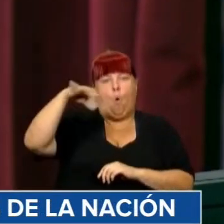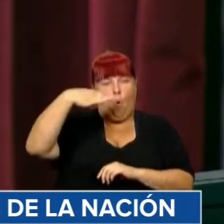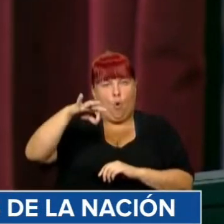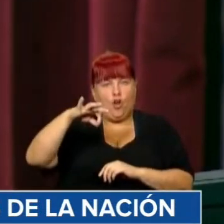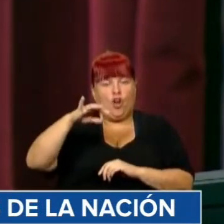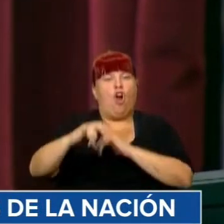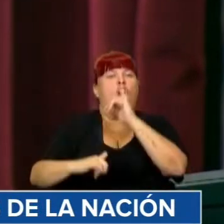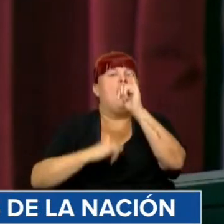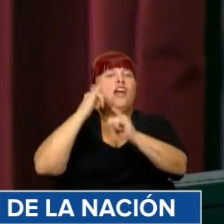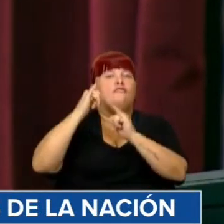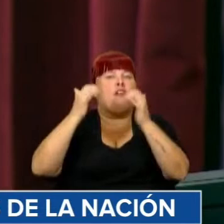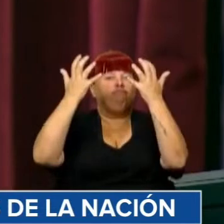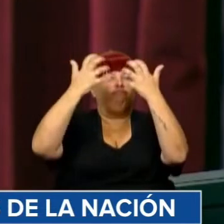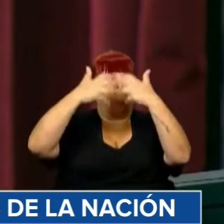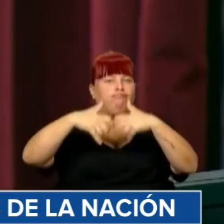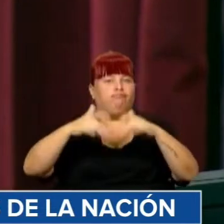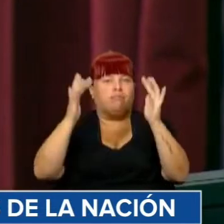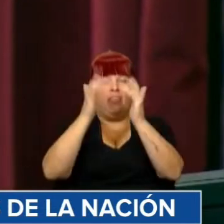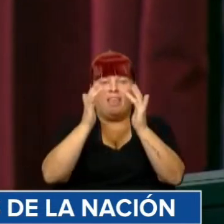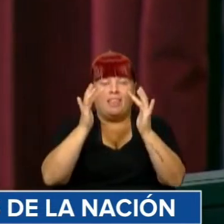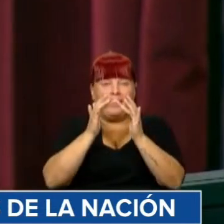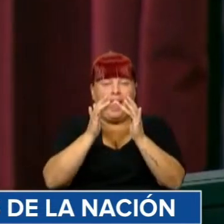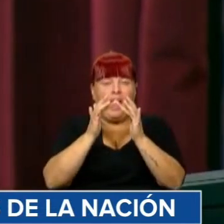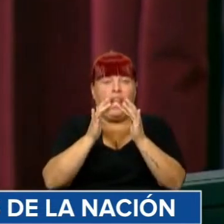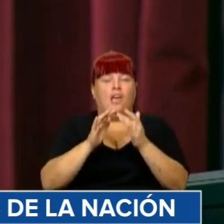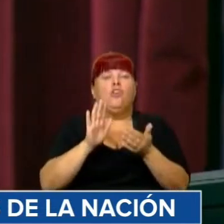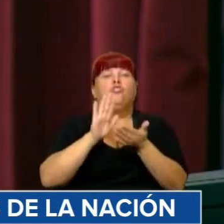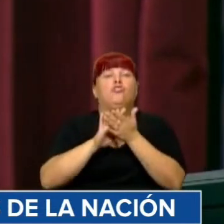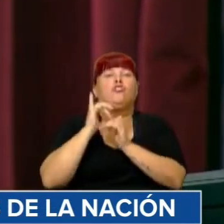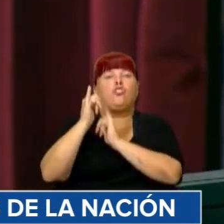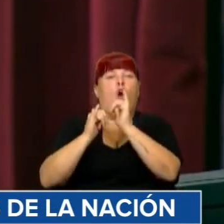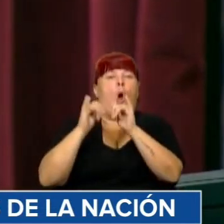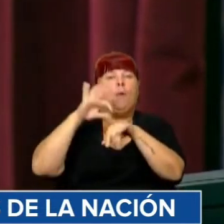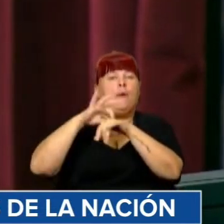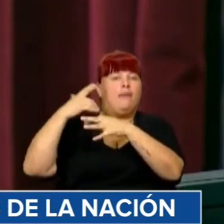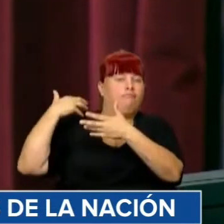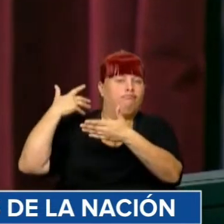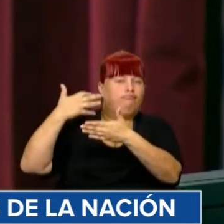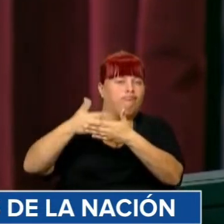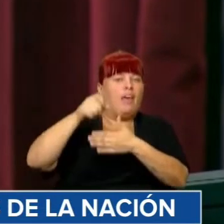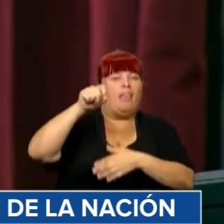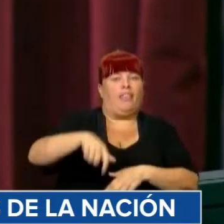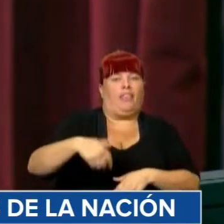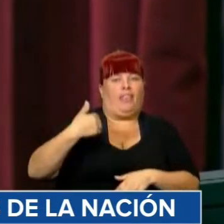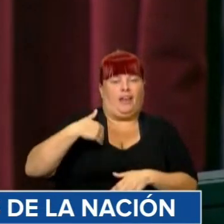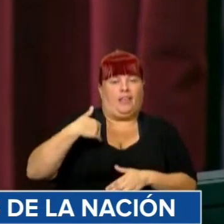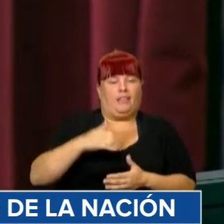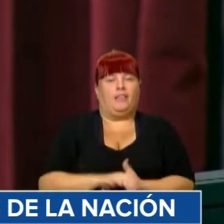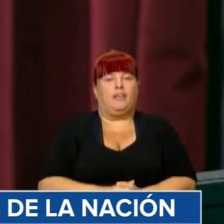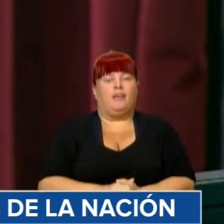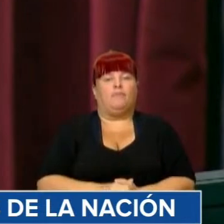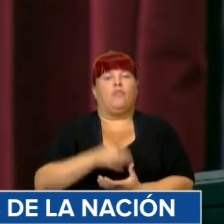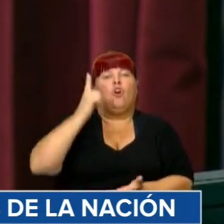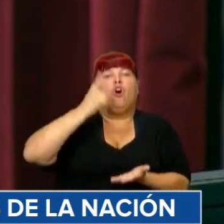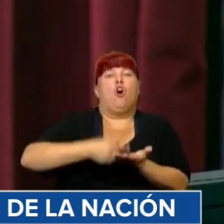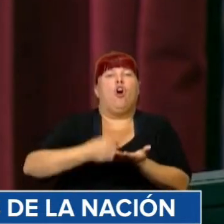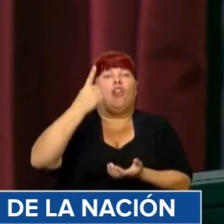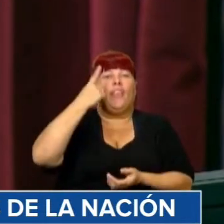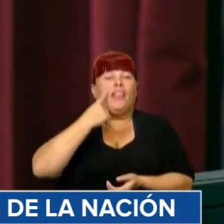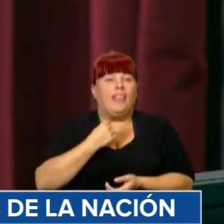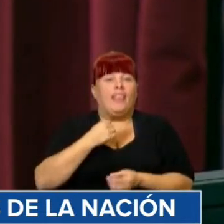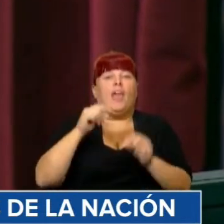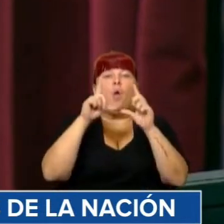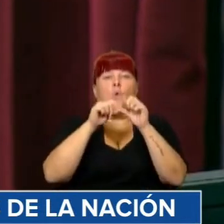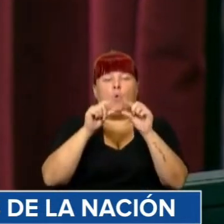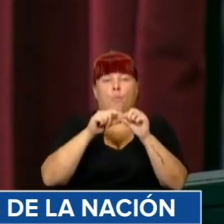de Informatización y Digitalización de las Historias Clínicas de la República Argentina. Orden del día